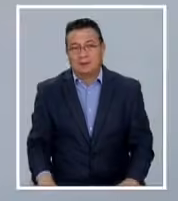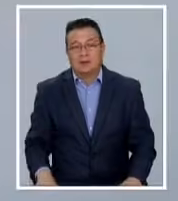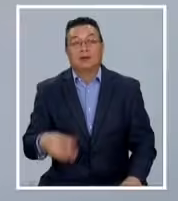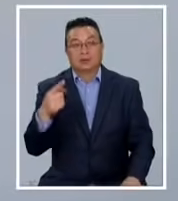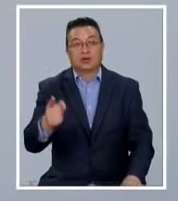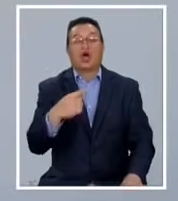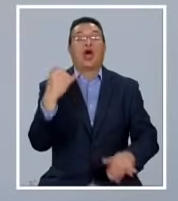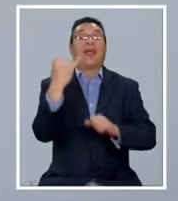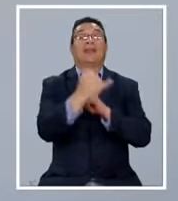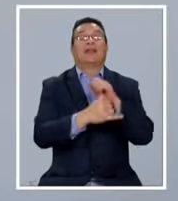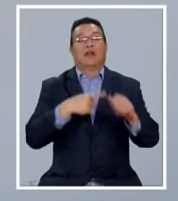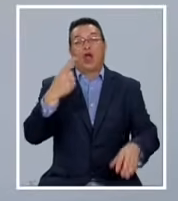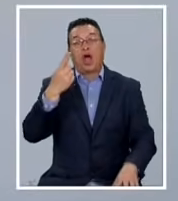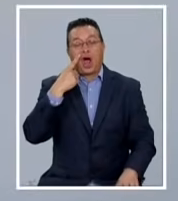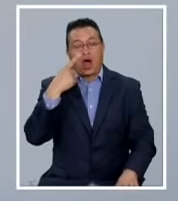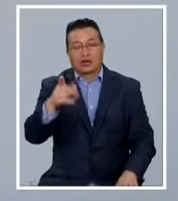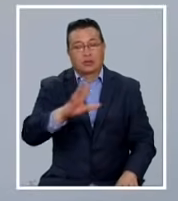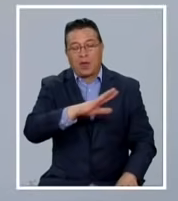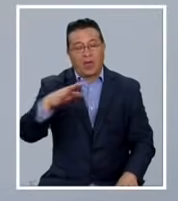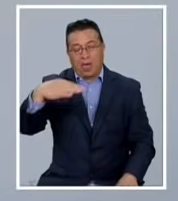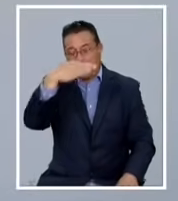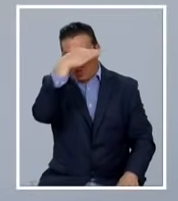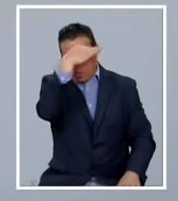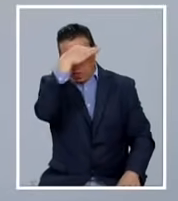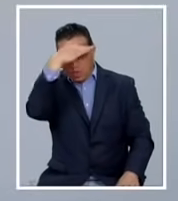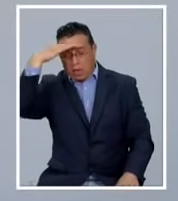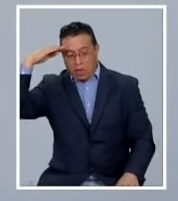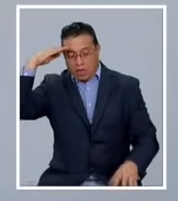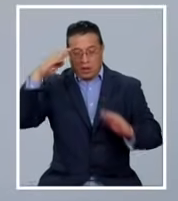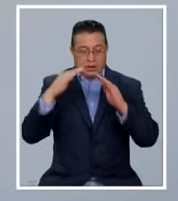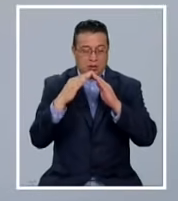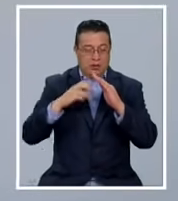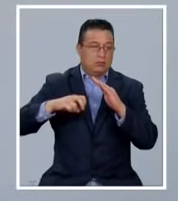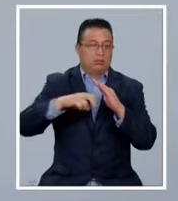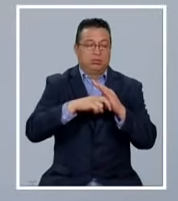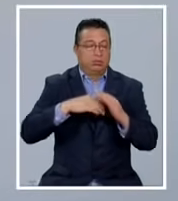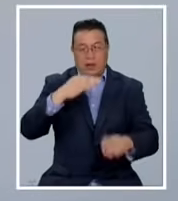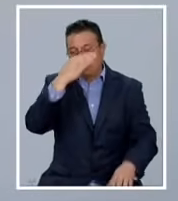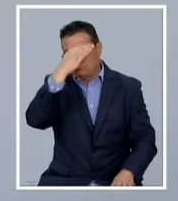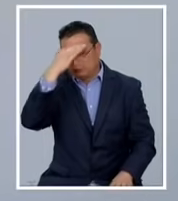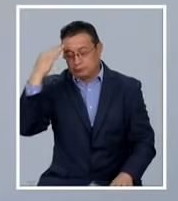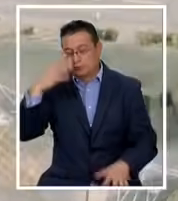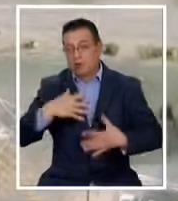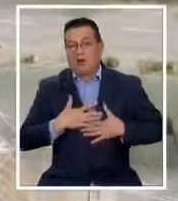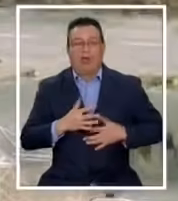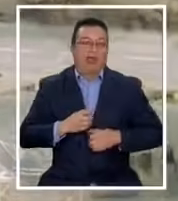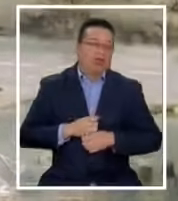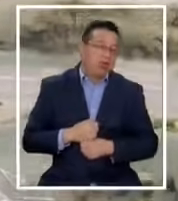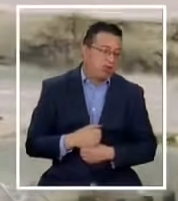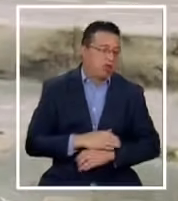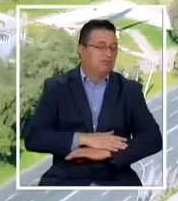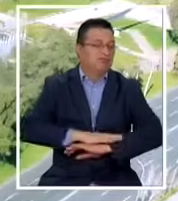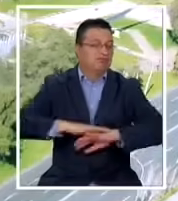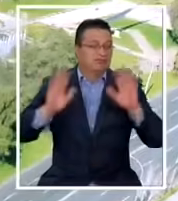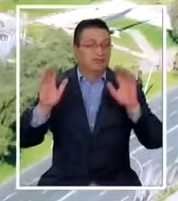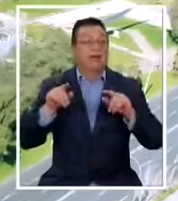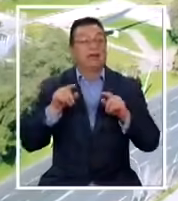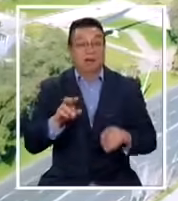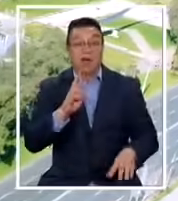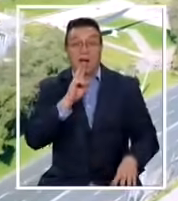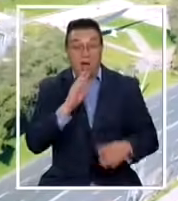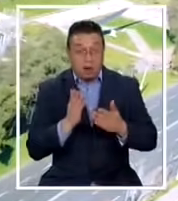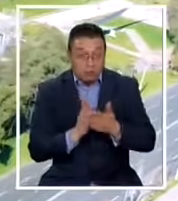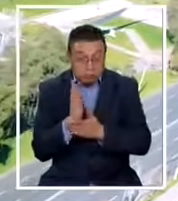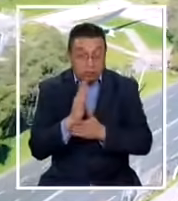llama internacionalmente como un desgaste de encierro, un desgaste de o fatiga de cuarentena. Hay una buena respuesta